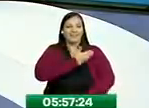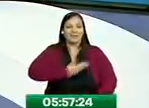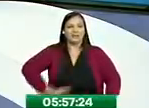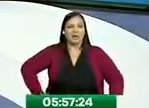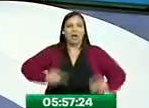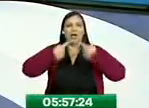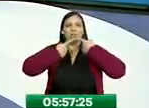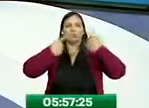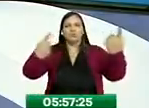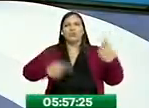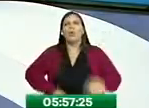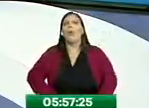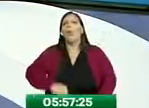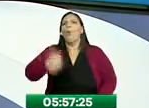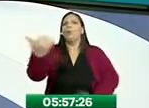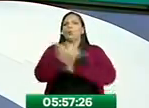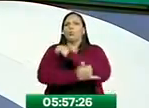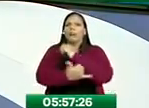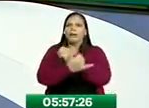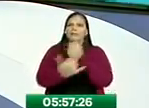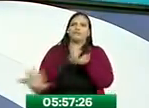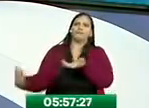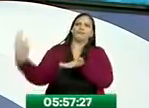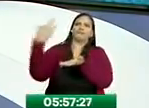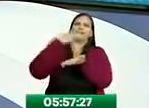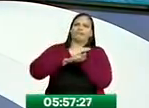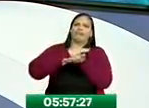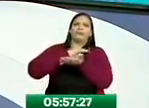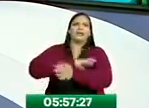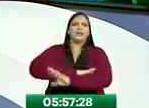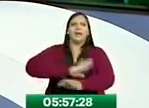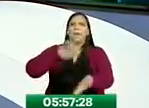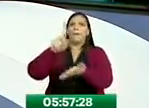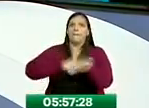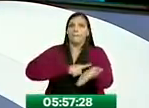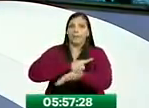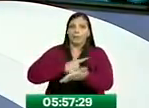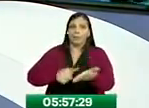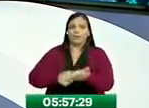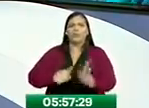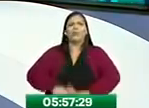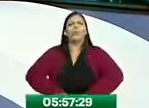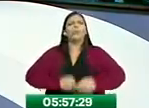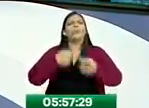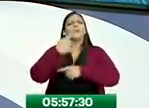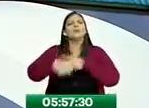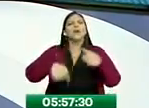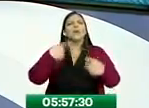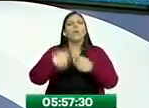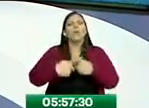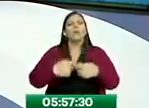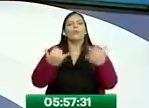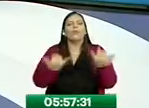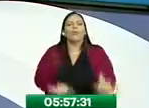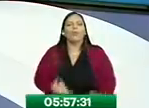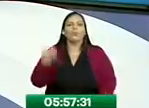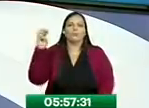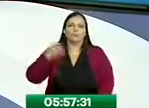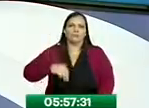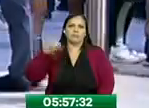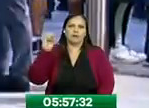conexiones internacionales que se pondrá en marcha desde las 0 horas del martes 17 de marzo del año 2020. Veamos.